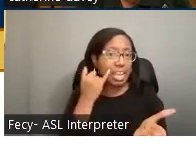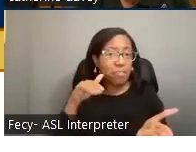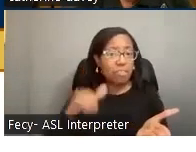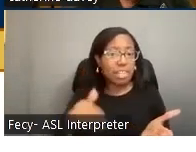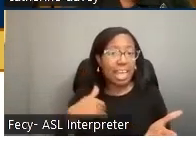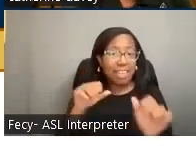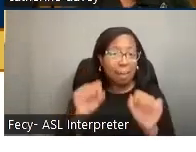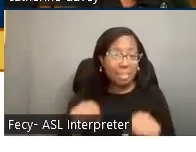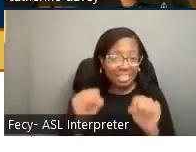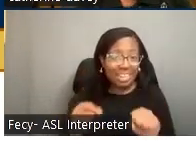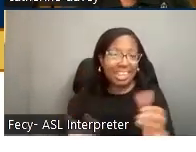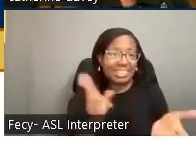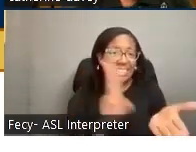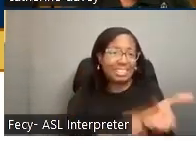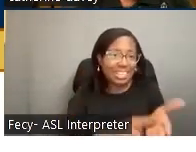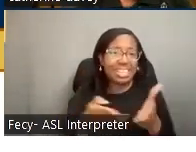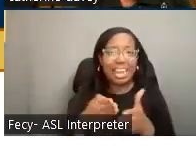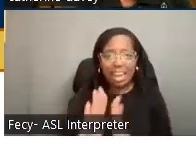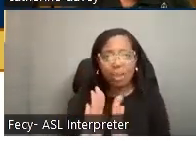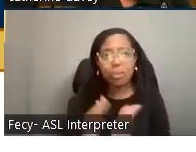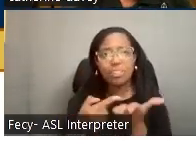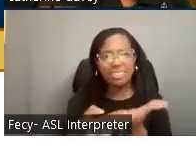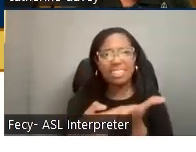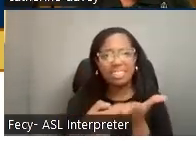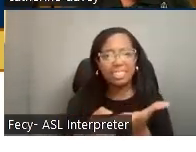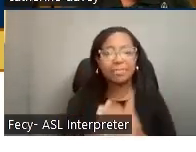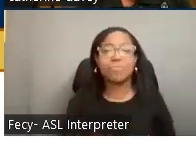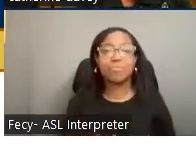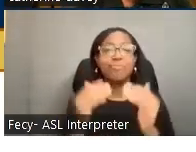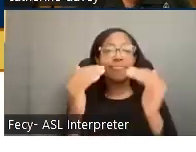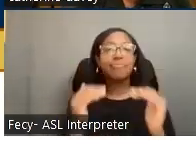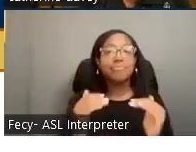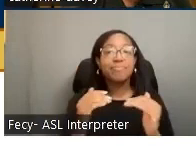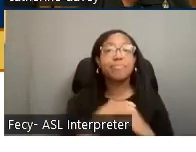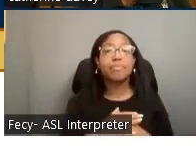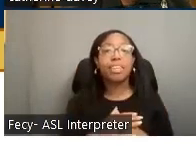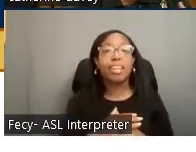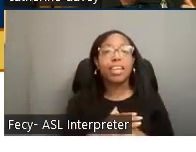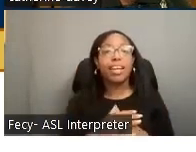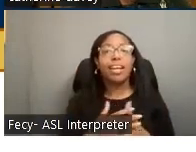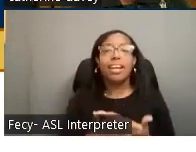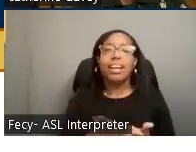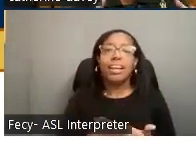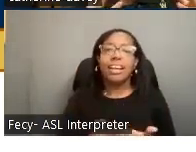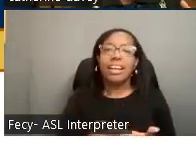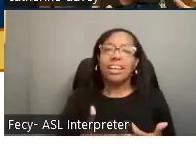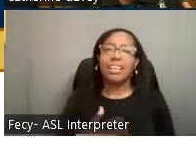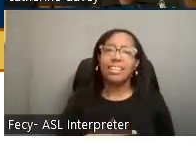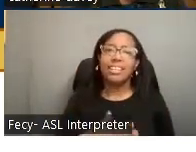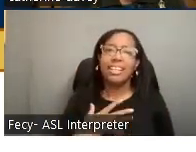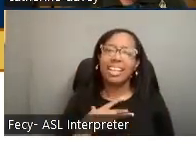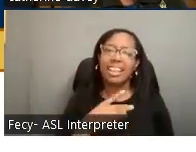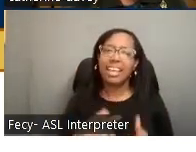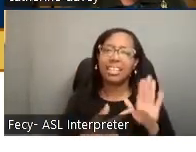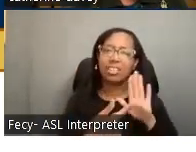Florida. Entonces, básicamente, esto dice que si tu niño puede firmar. Bien, vamos a la siguiente diapositiva.